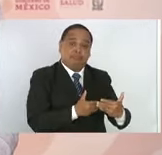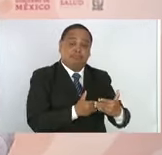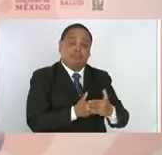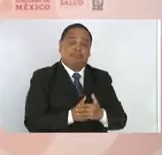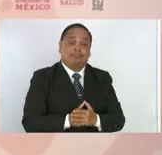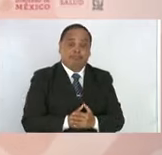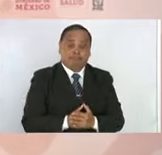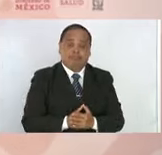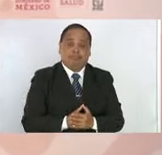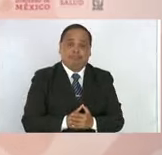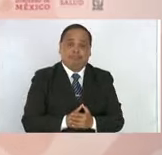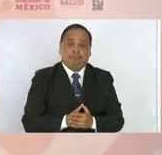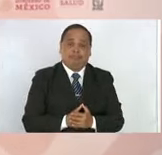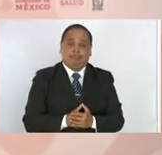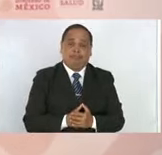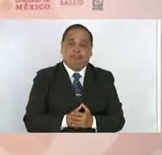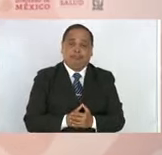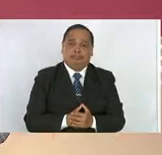se